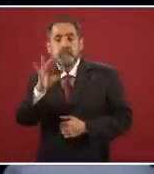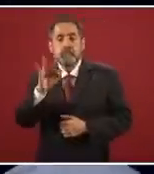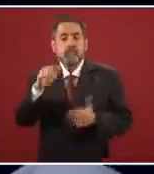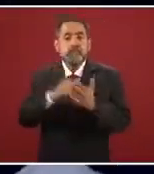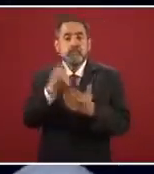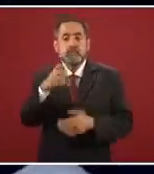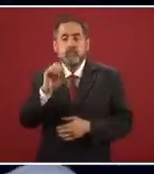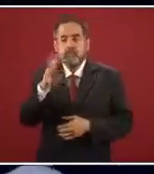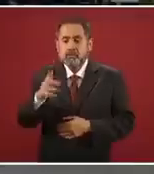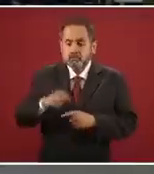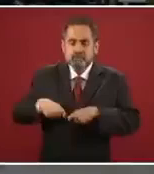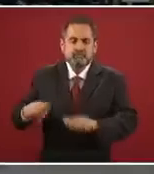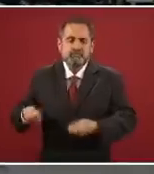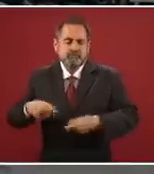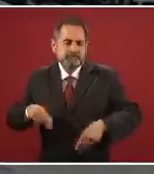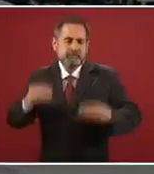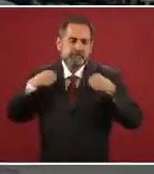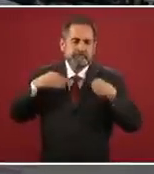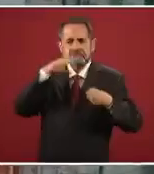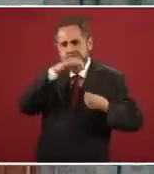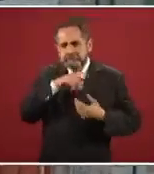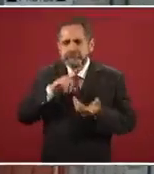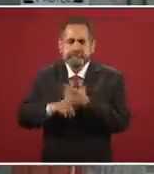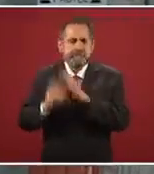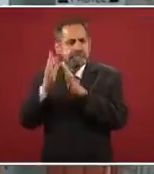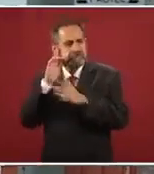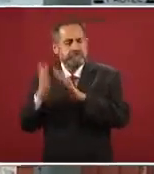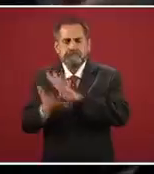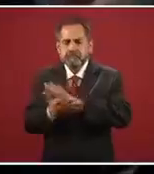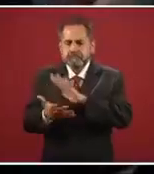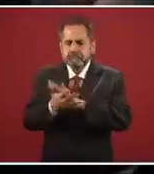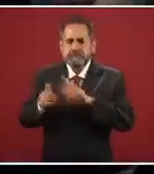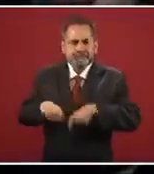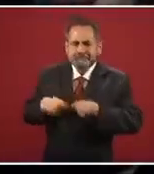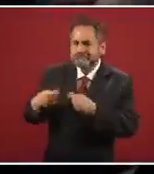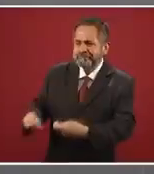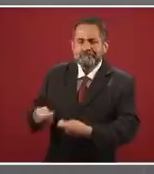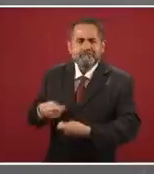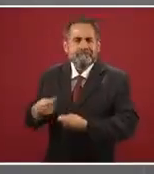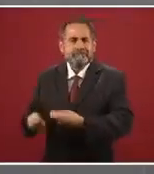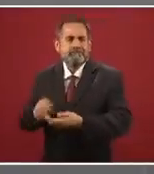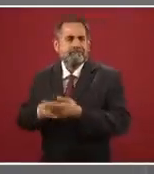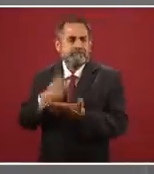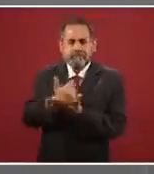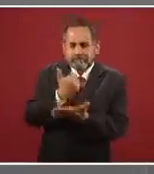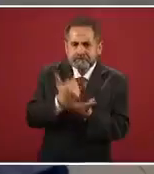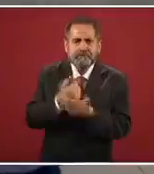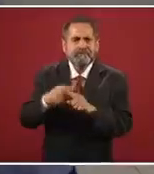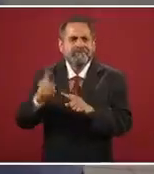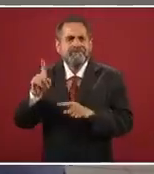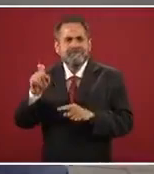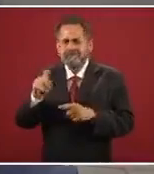440.104 insumos como frazadas, colchones, medicamentos, botellas y pipas de agua.